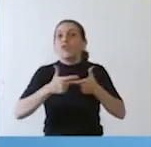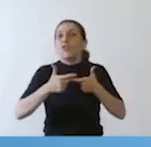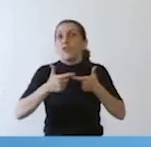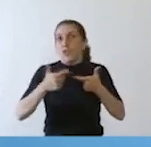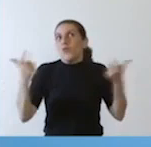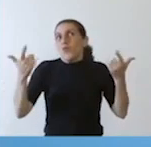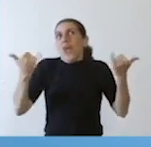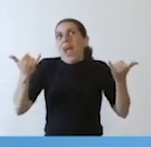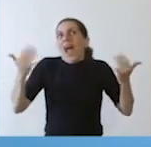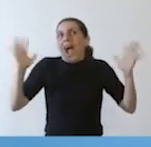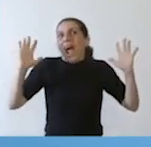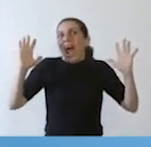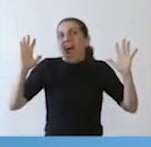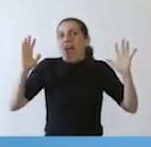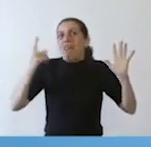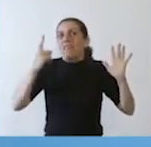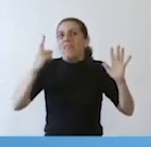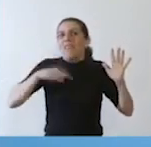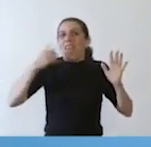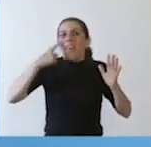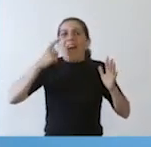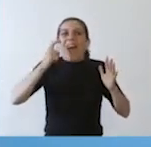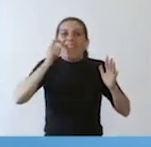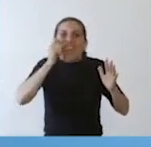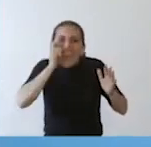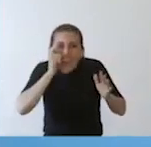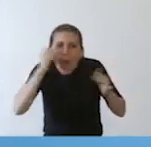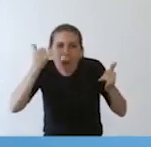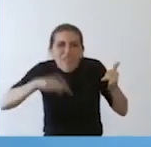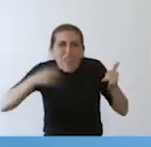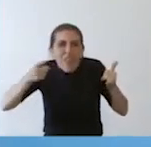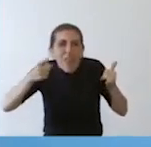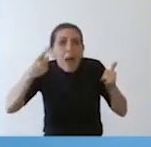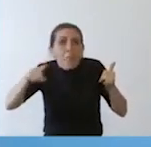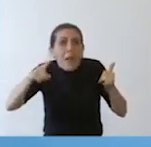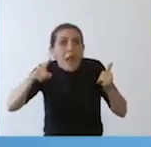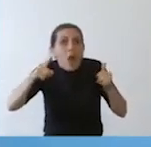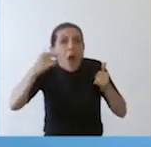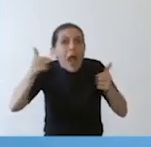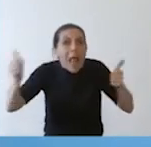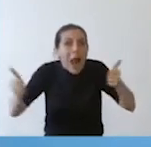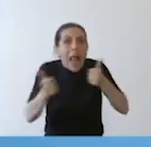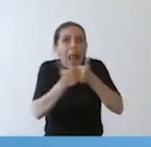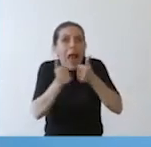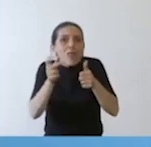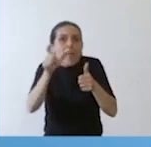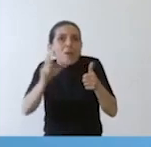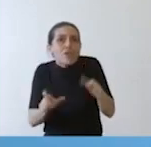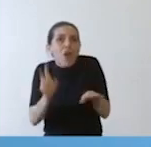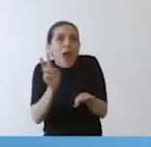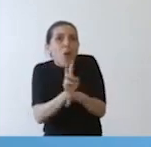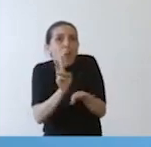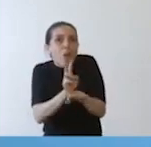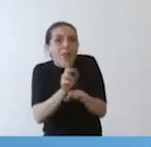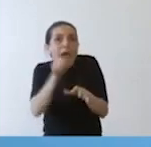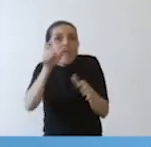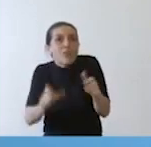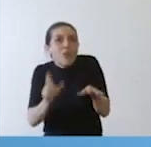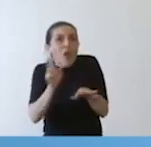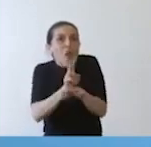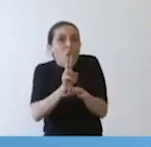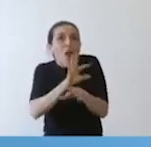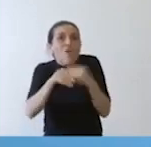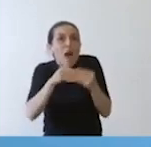afortunadamente, que vive mucho, pero también muchos de ellos con cuidadores o con familiares que viajan al exterior